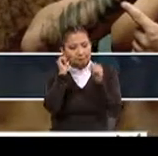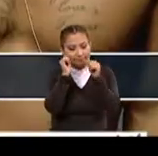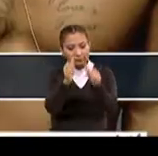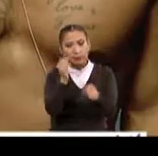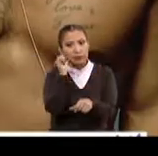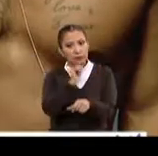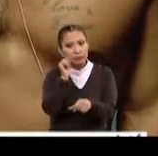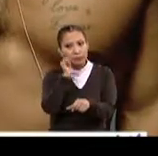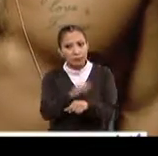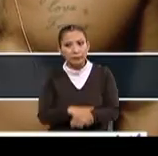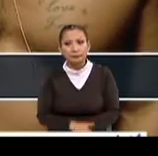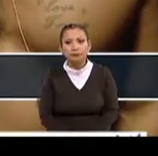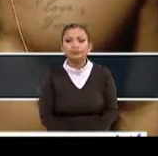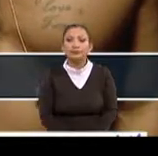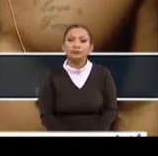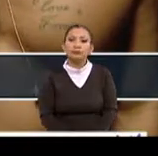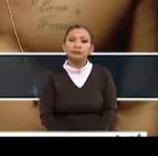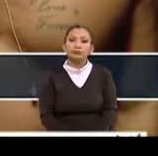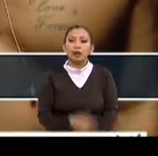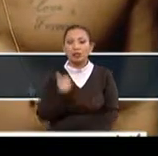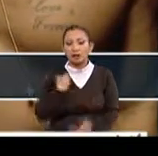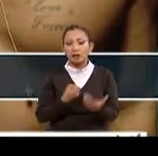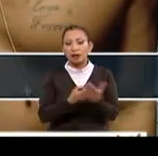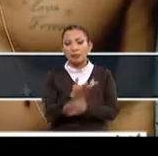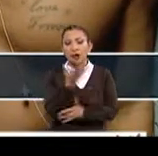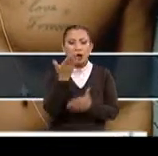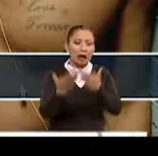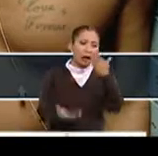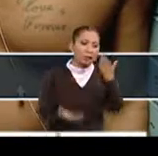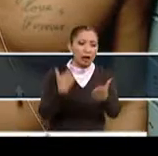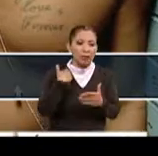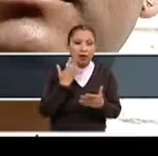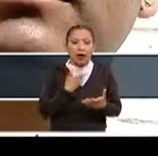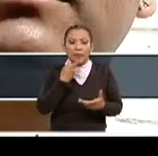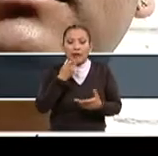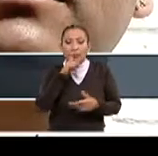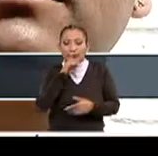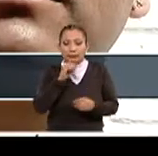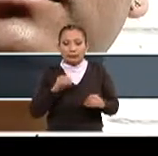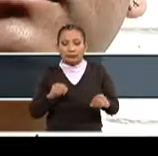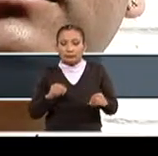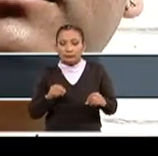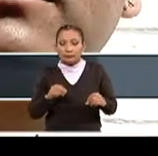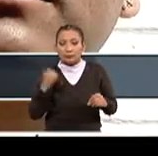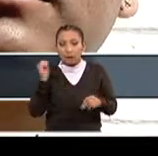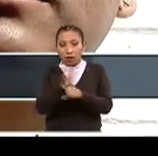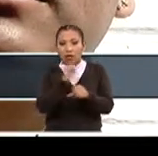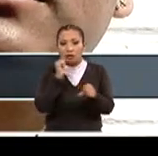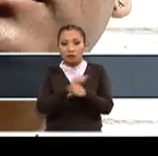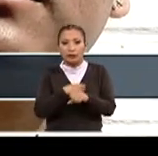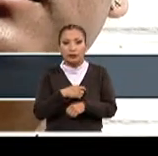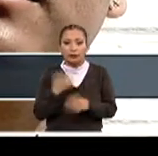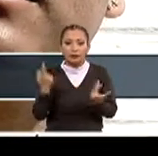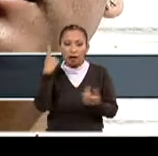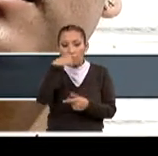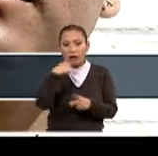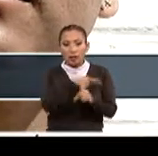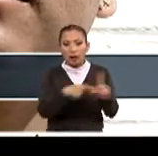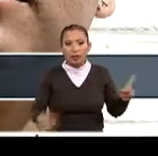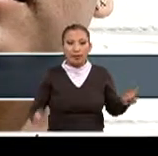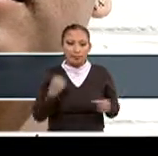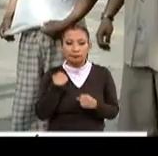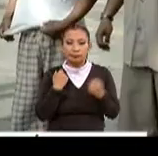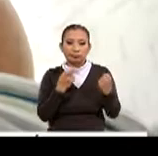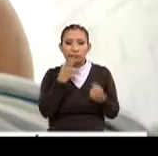todo el tiempo. Y entonces salíamos a veces ya sin ganas de hablar, ¿no? Íbamos en el auto y 1 hora y media